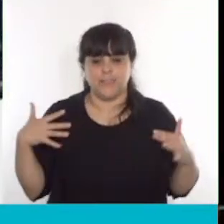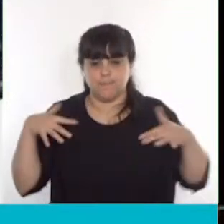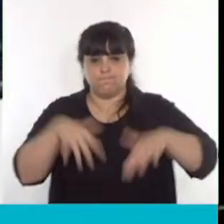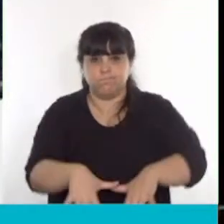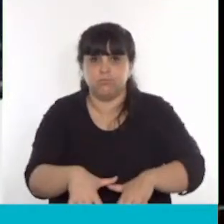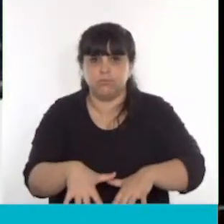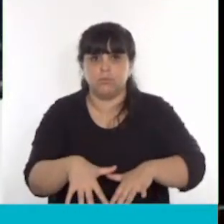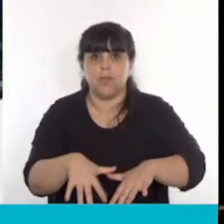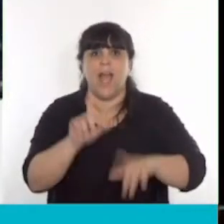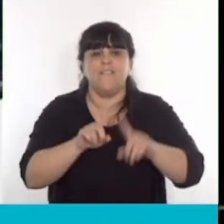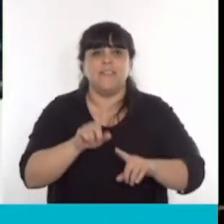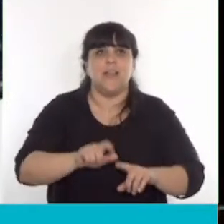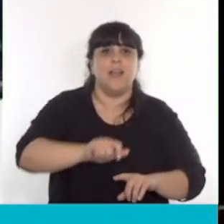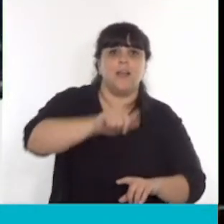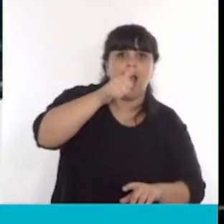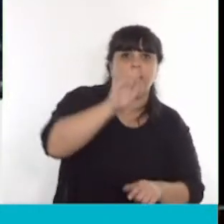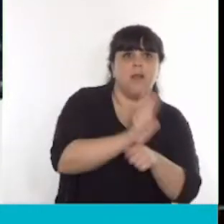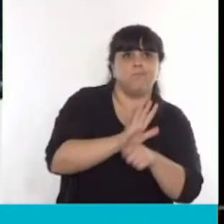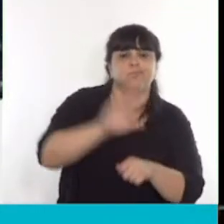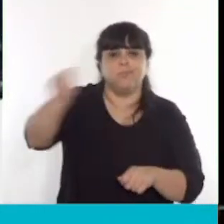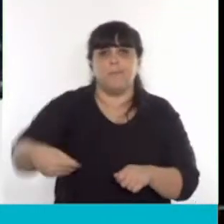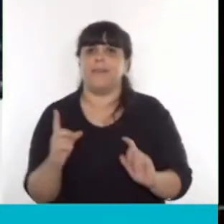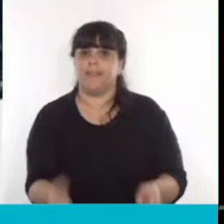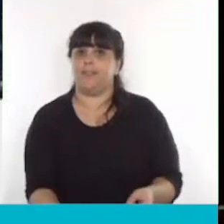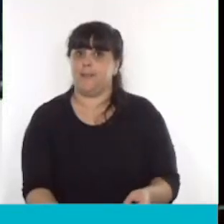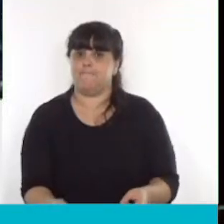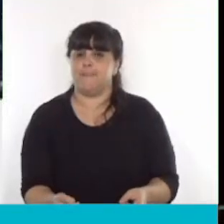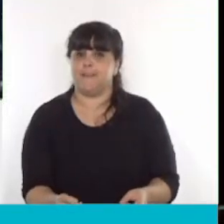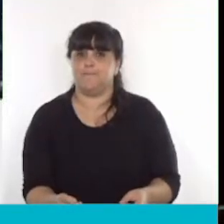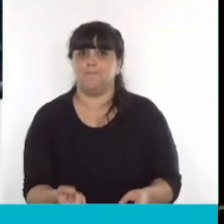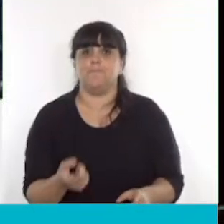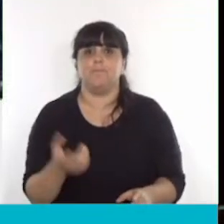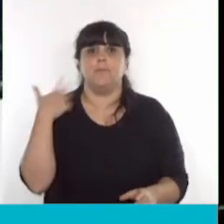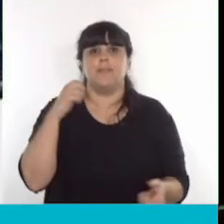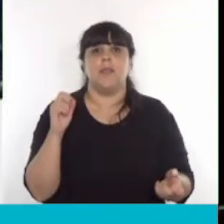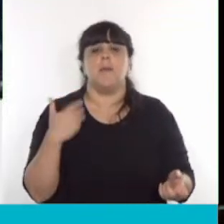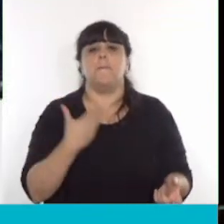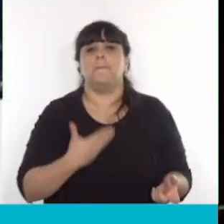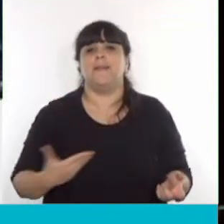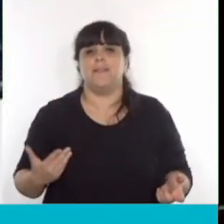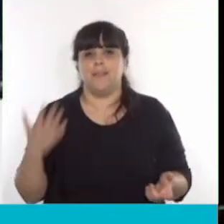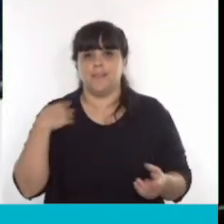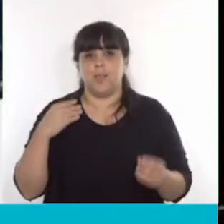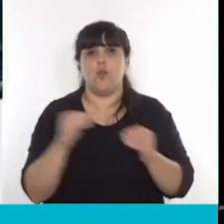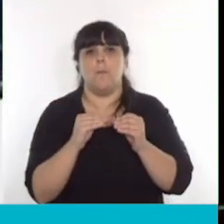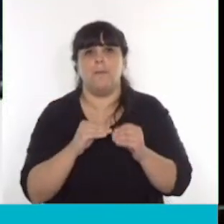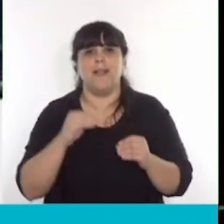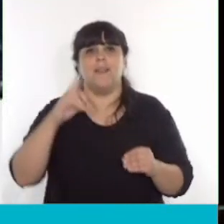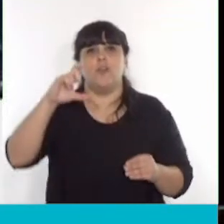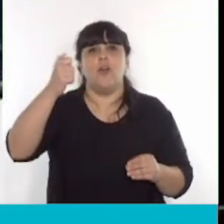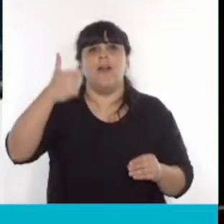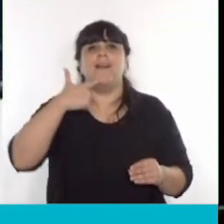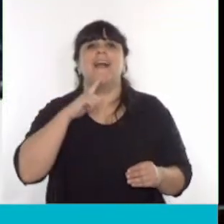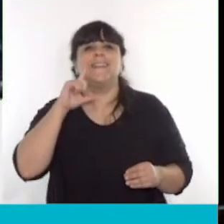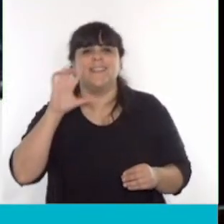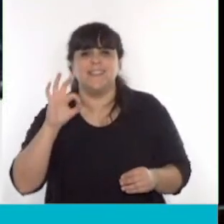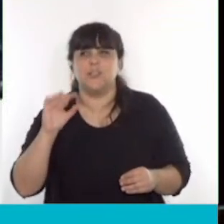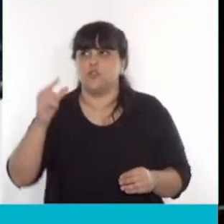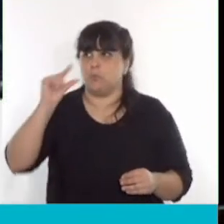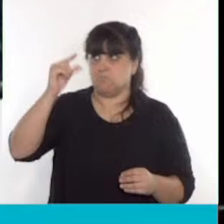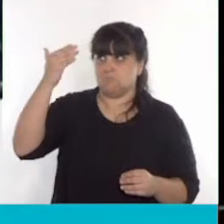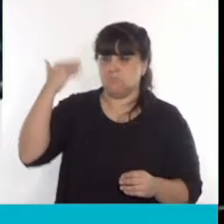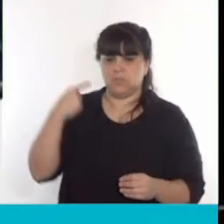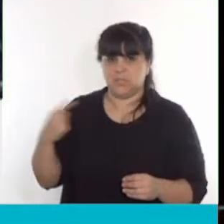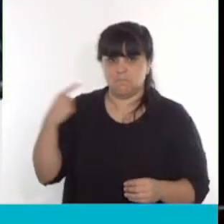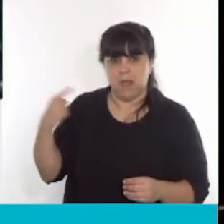perder. Hay que decir, señor presidente, lo dijo mi compañero Cristian Castillo hace unas semanas atrás, que el